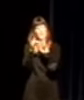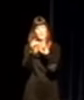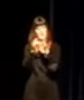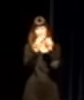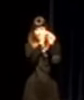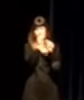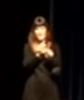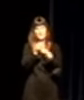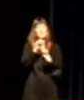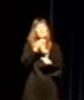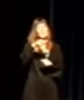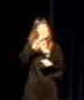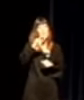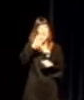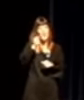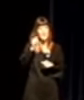da, eta Neli...